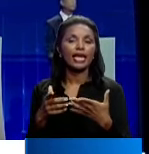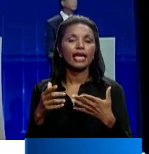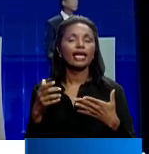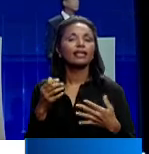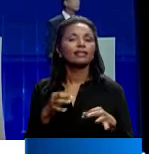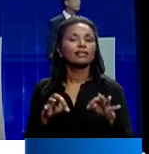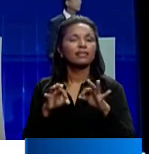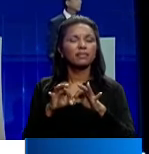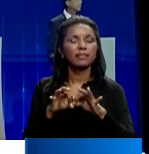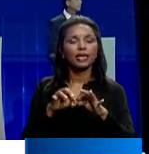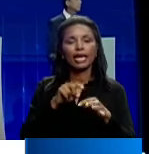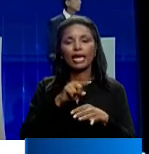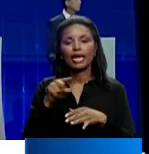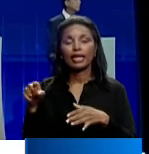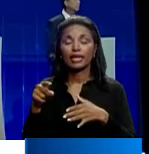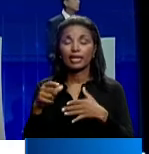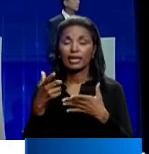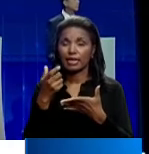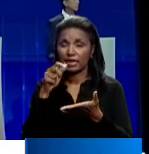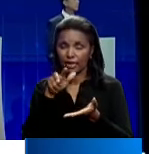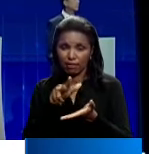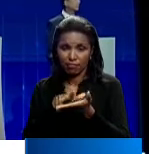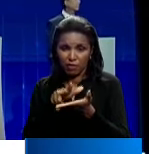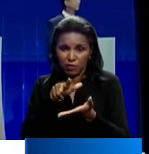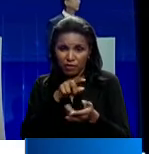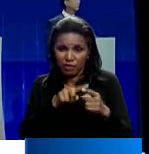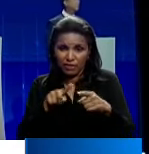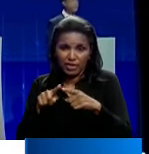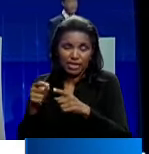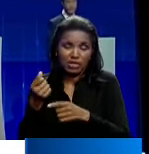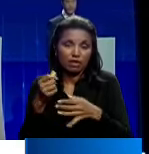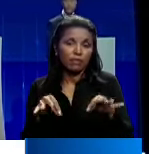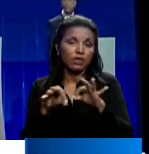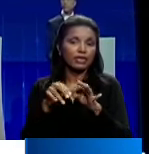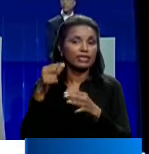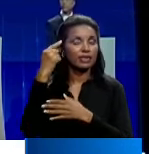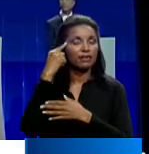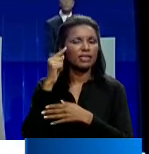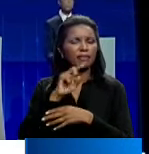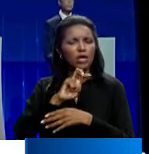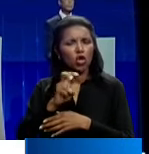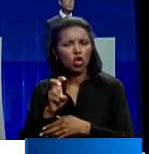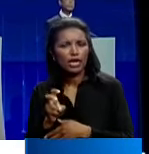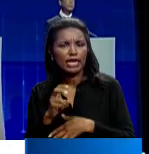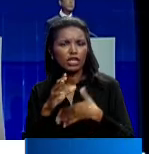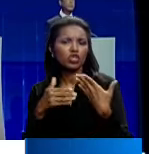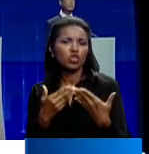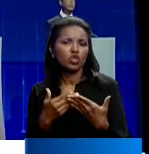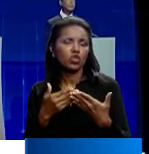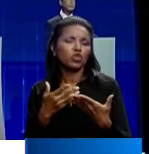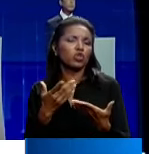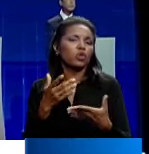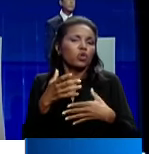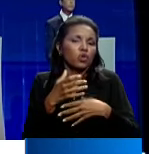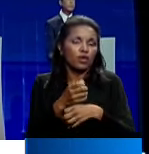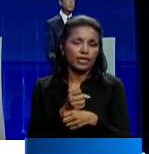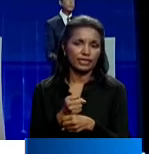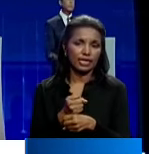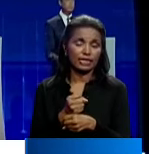de la Nación, corregir el procedimiento de investigación y juzgamiento entre diputados y magistrados a fin de que